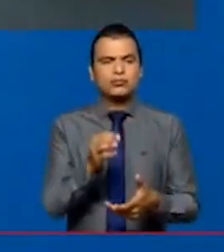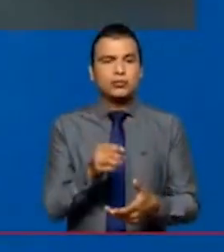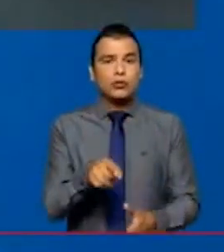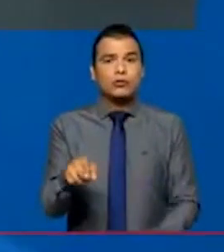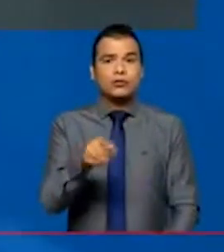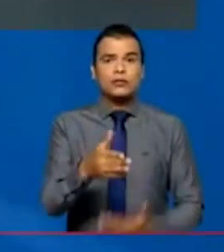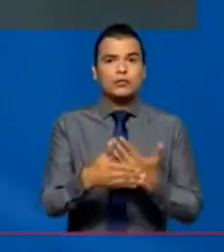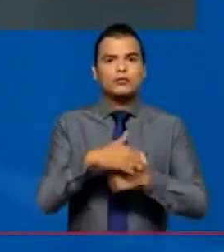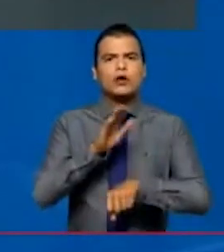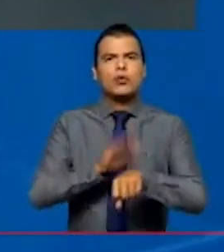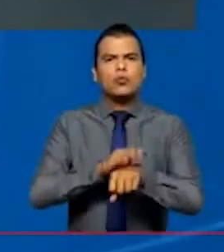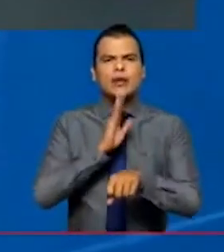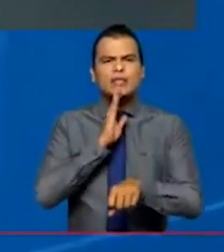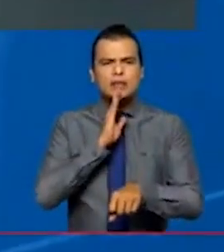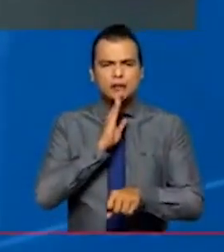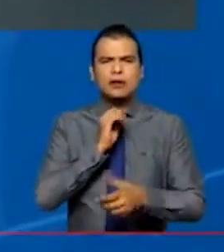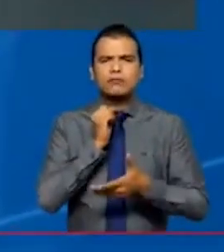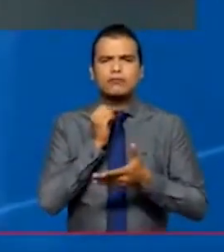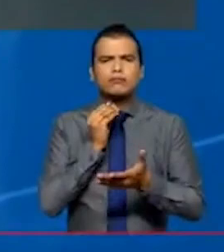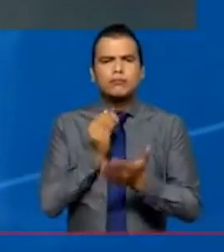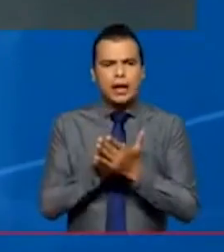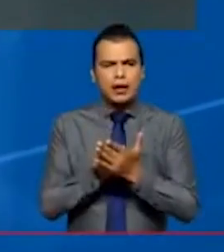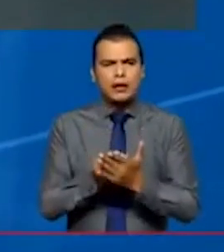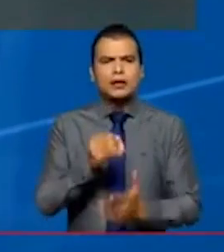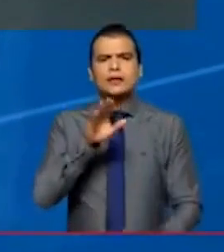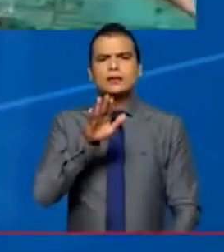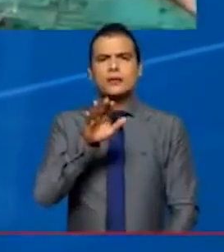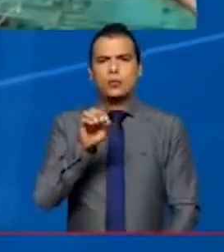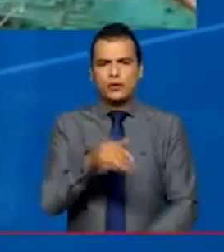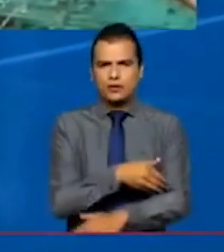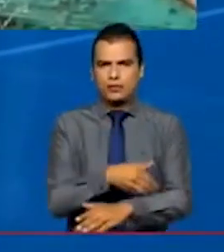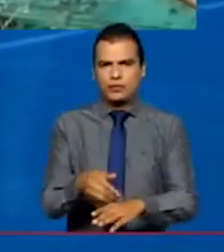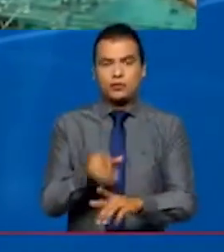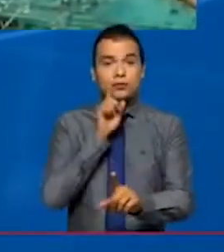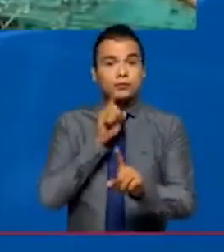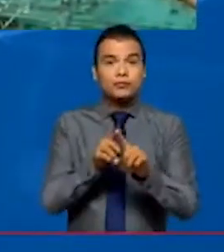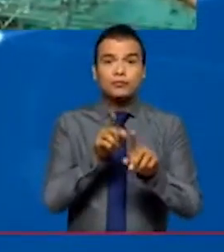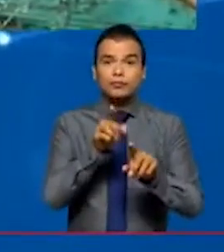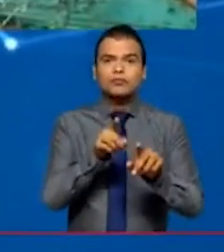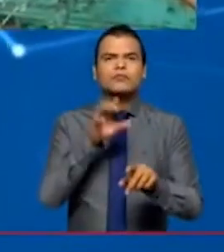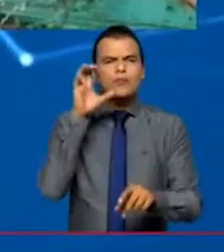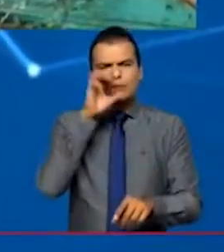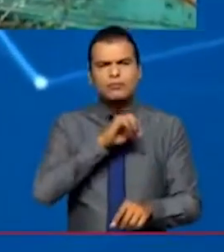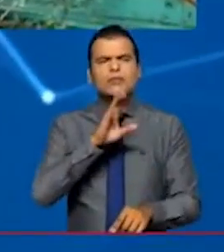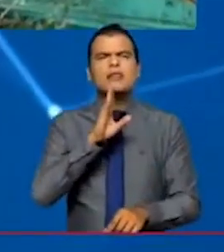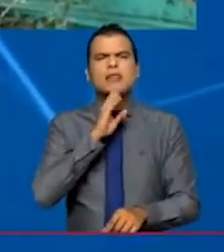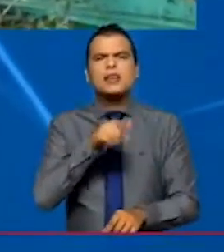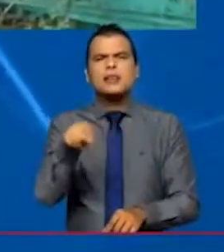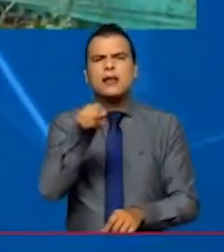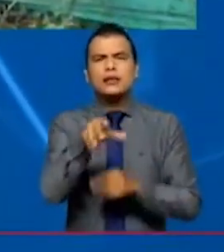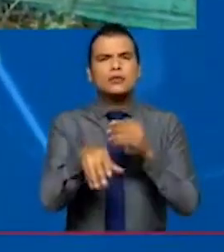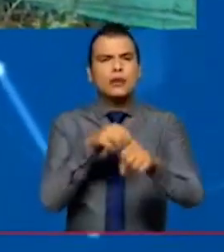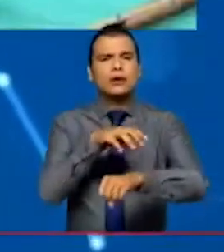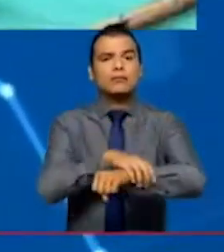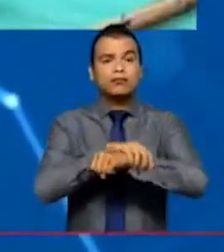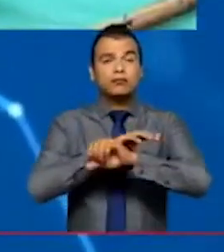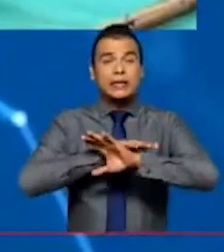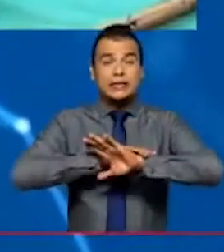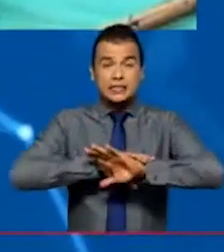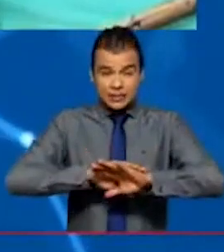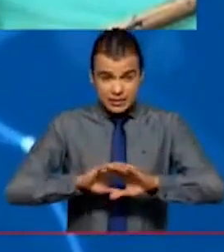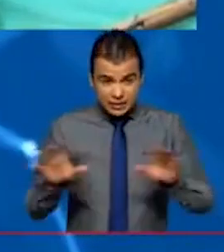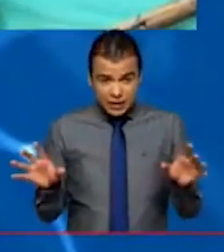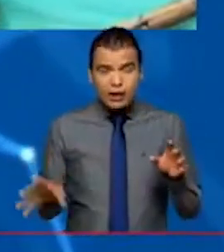hasta 50 millones de pesos por información, no solo para la identificación y captura de los hechos que han afectado el orden público